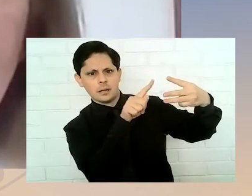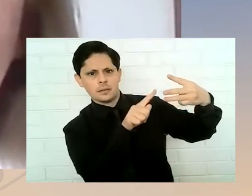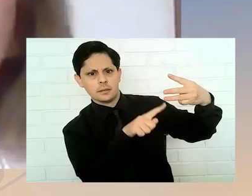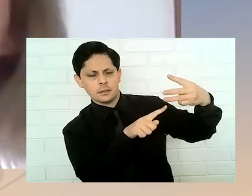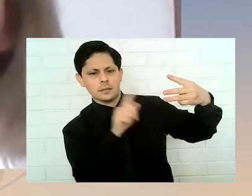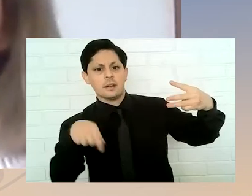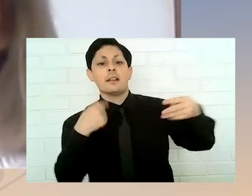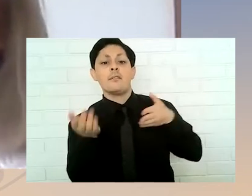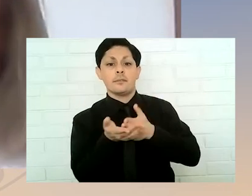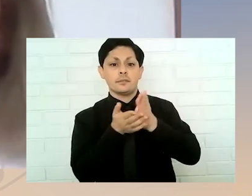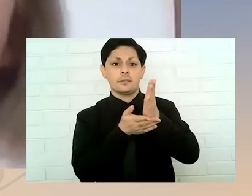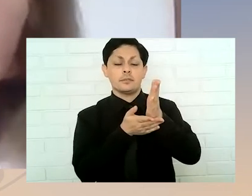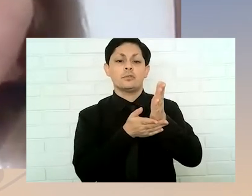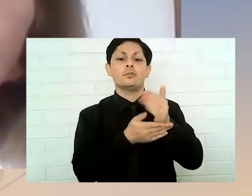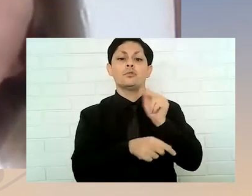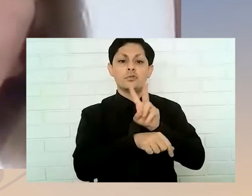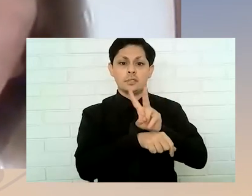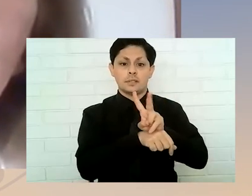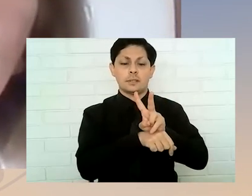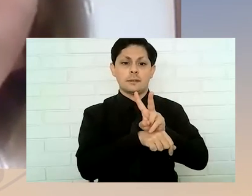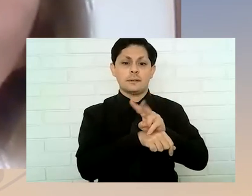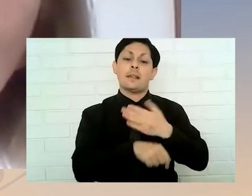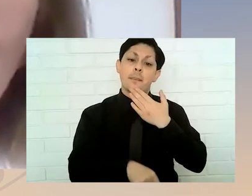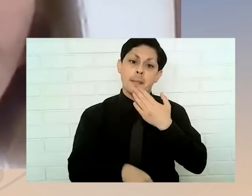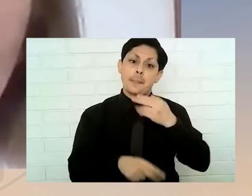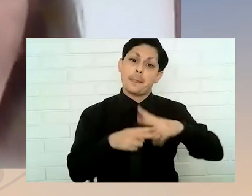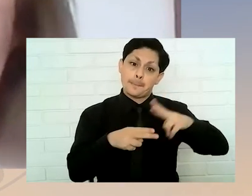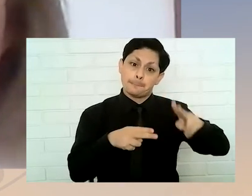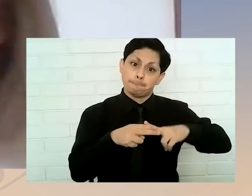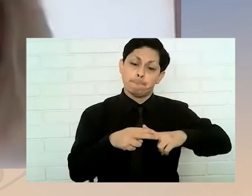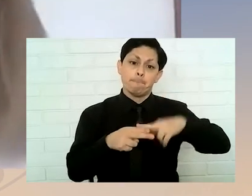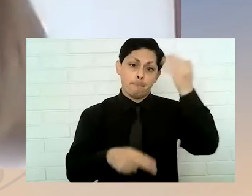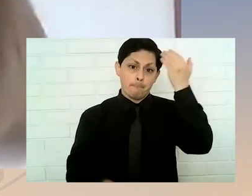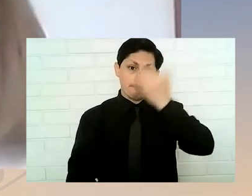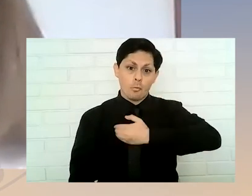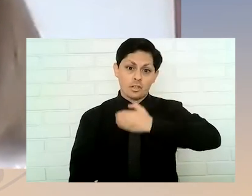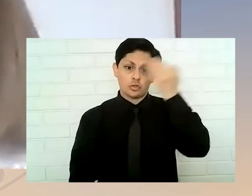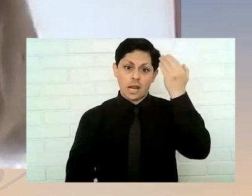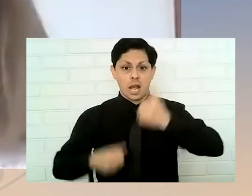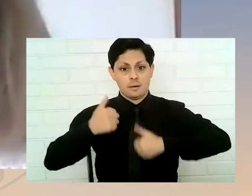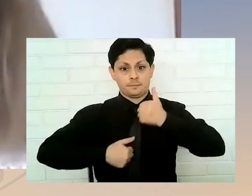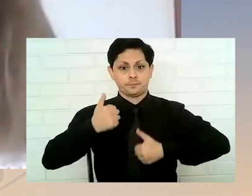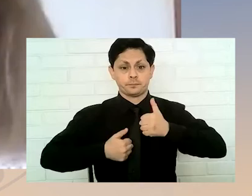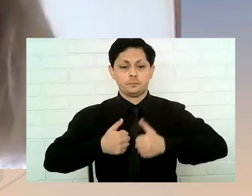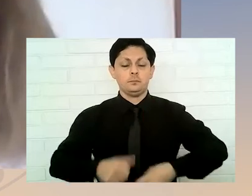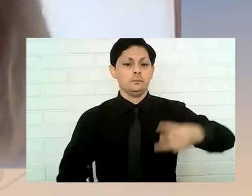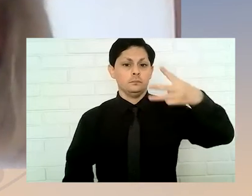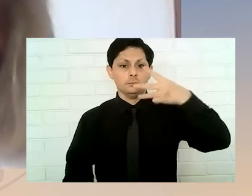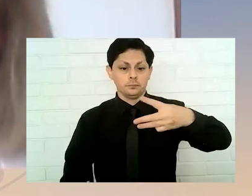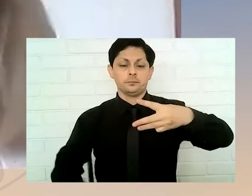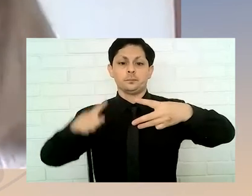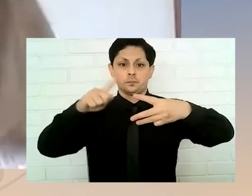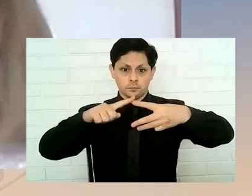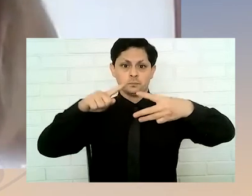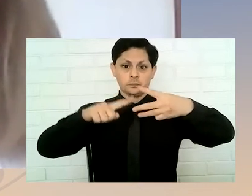inicial docente y también en el ejercicio profesional, ¿ya? Son 3 aspectos